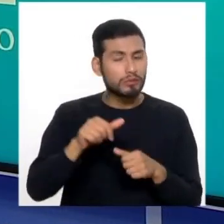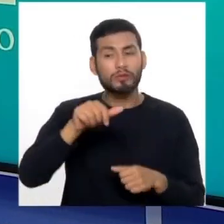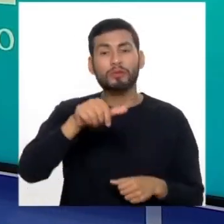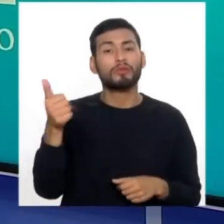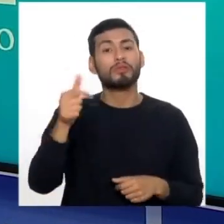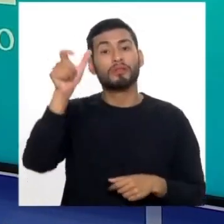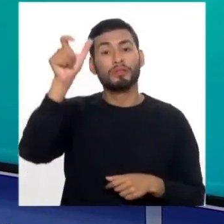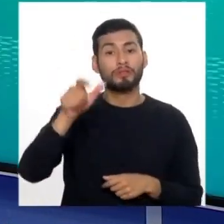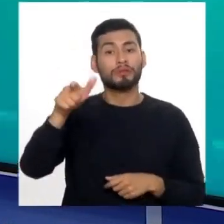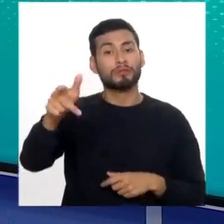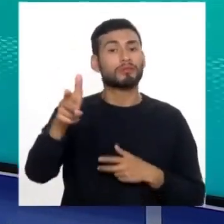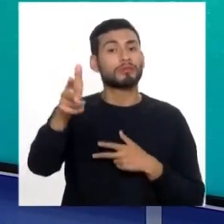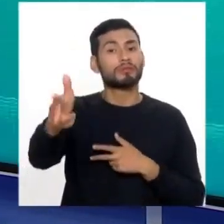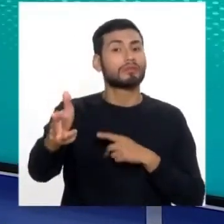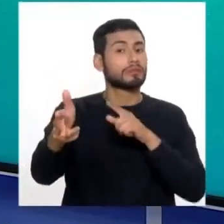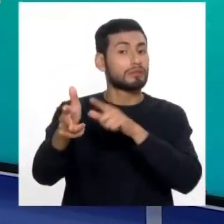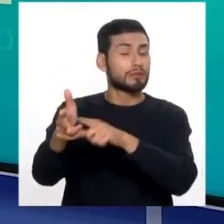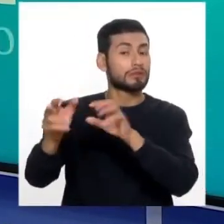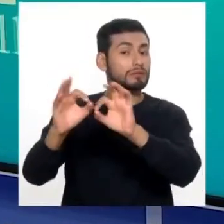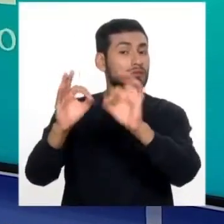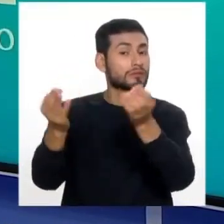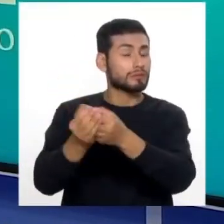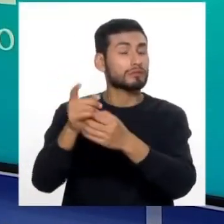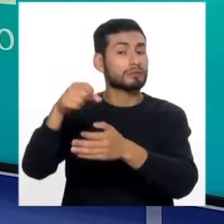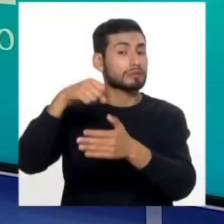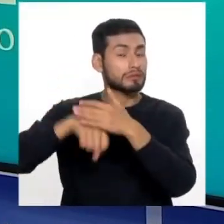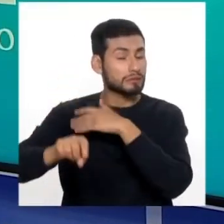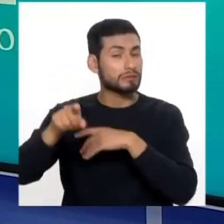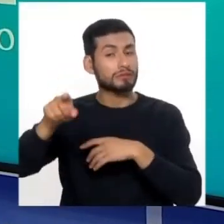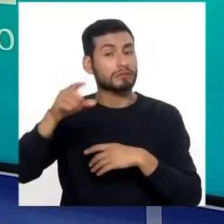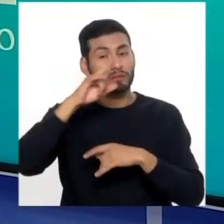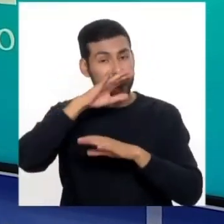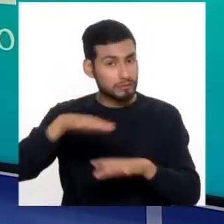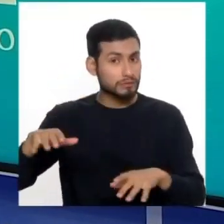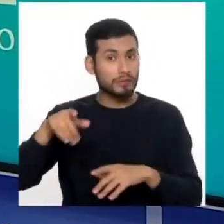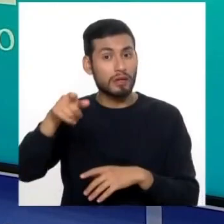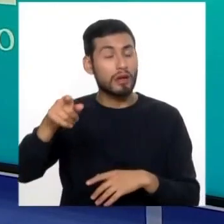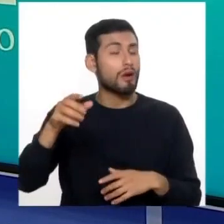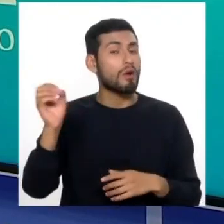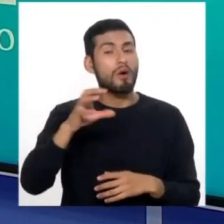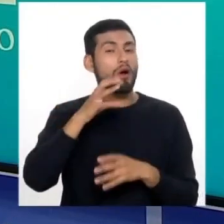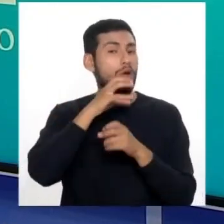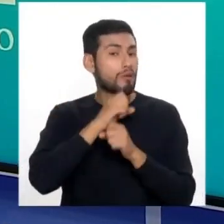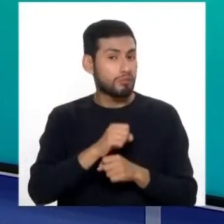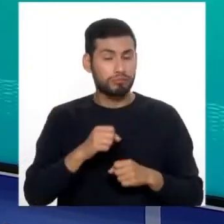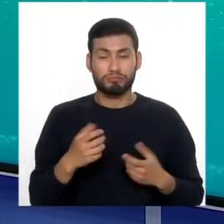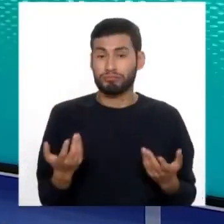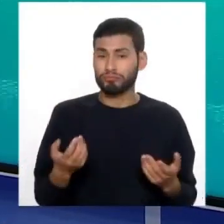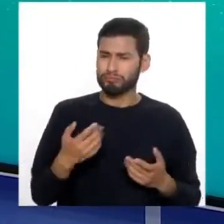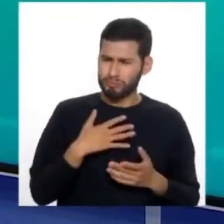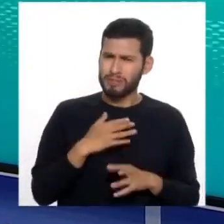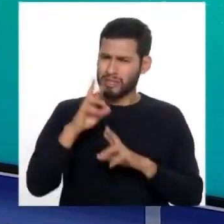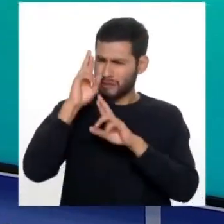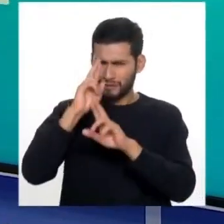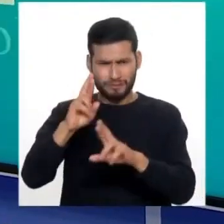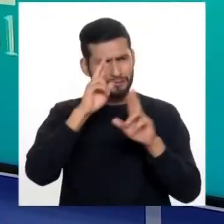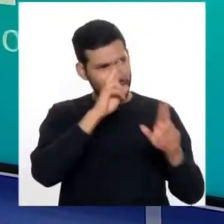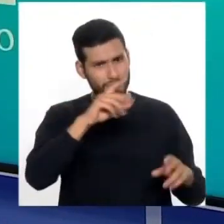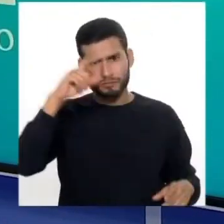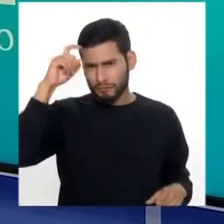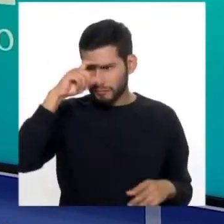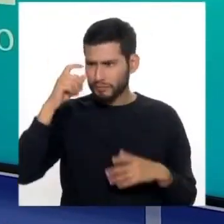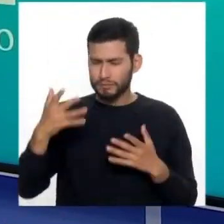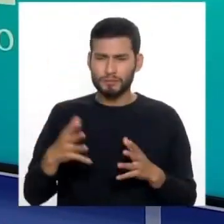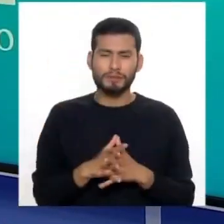persona sí puede ir con su familia, con sus hijos, con niños o de repente con ancianos. Así que hay que tener un poquito más de prudencia